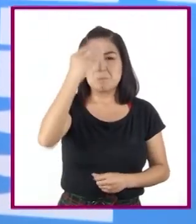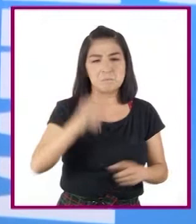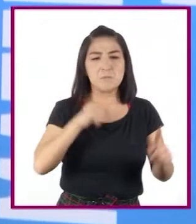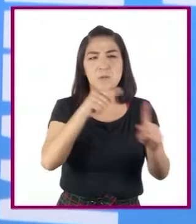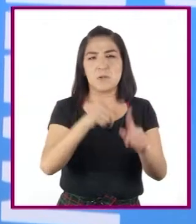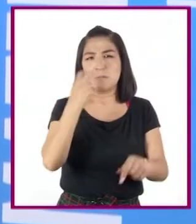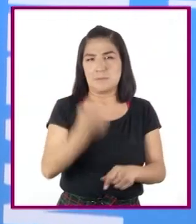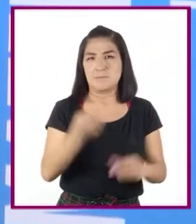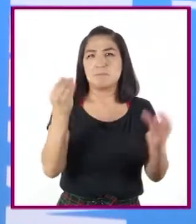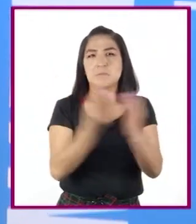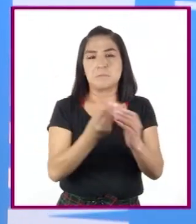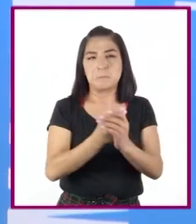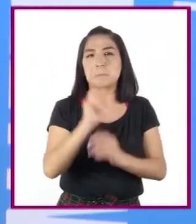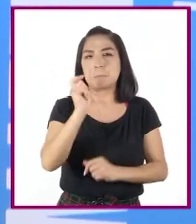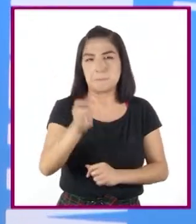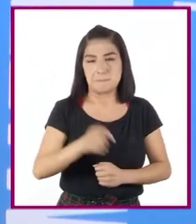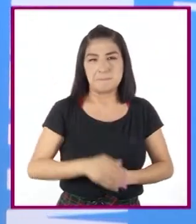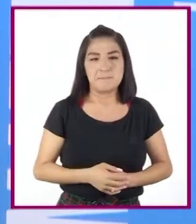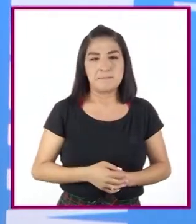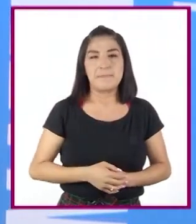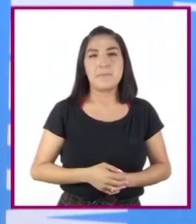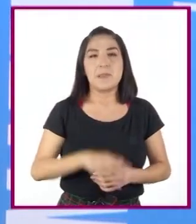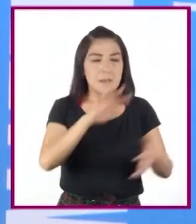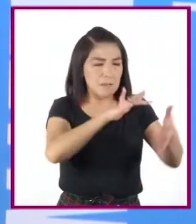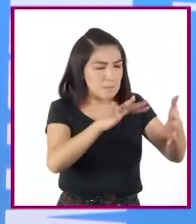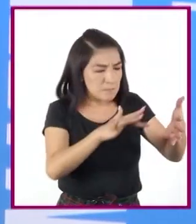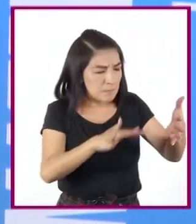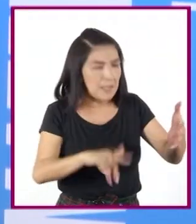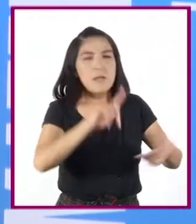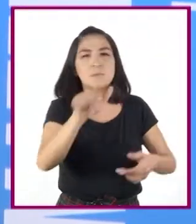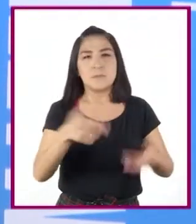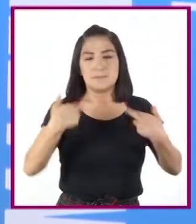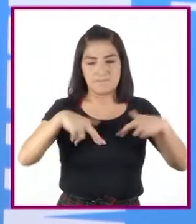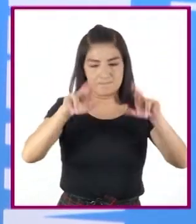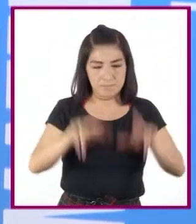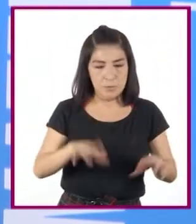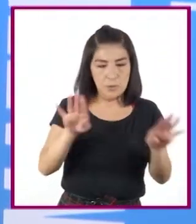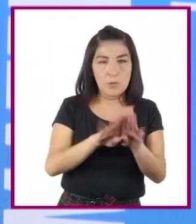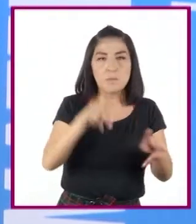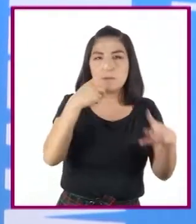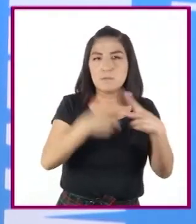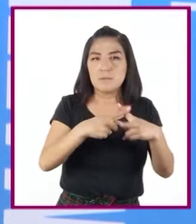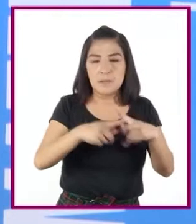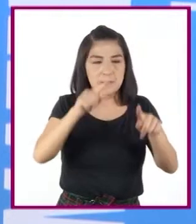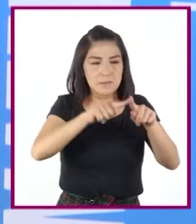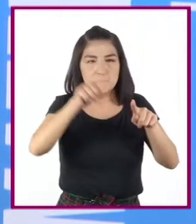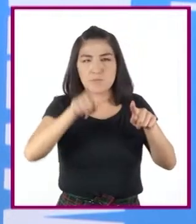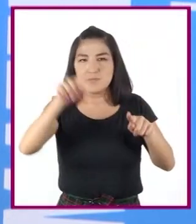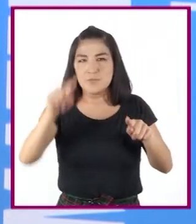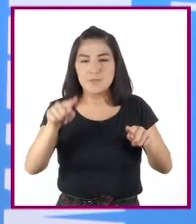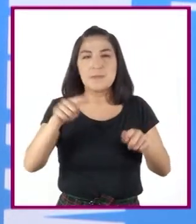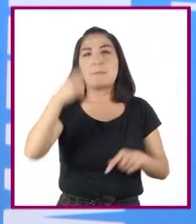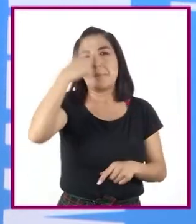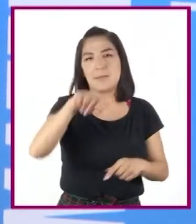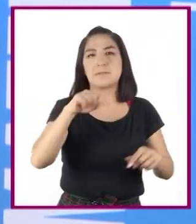para esta sesión es: lee y representa gráfica y algebraicamente relaciones de